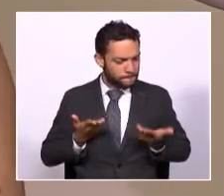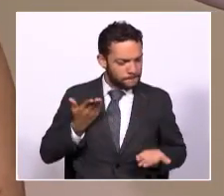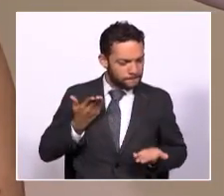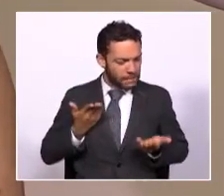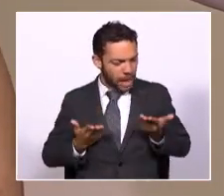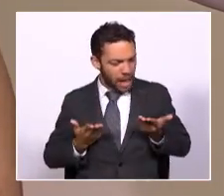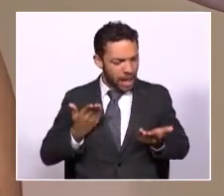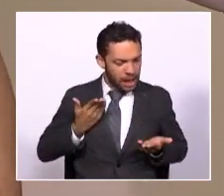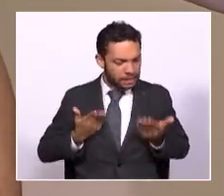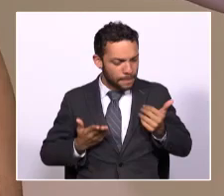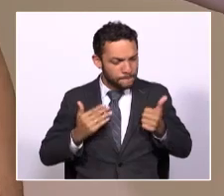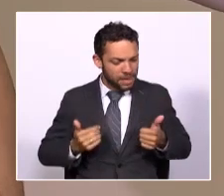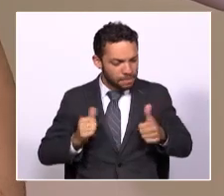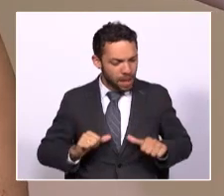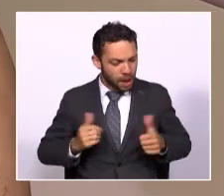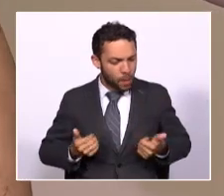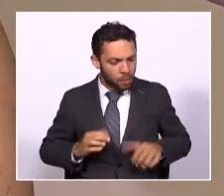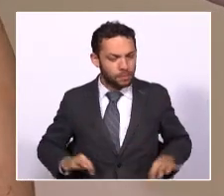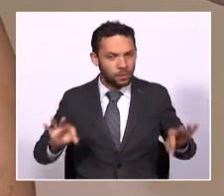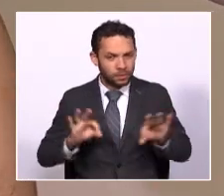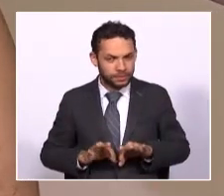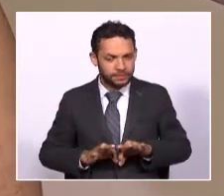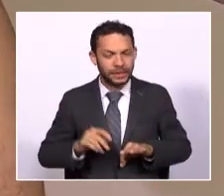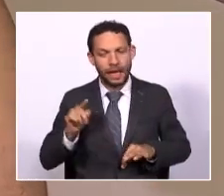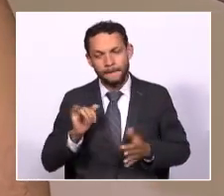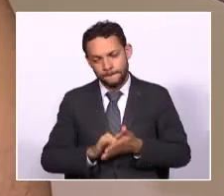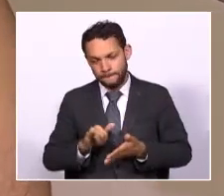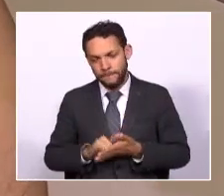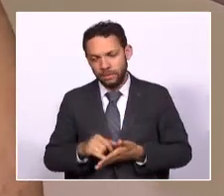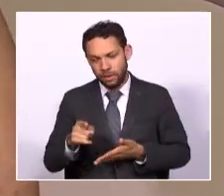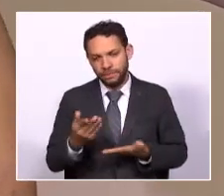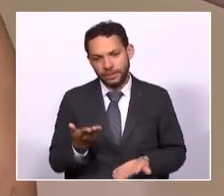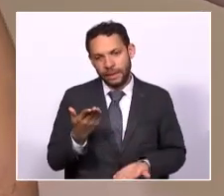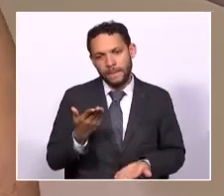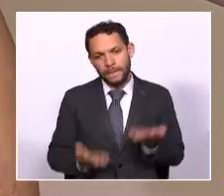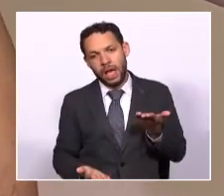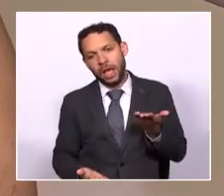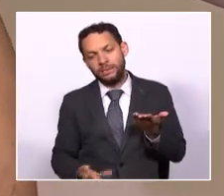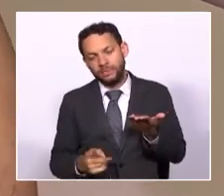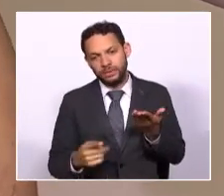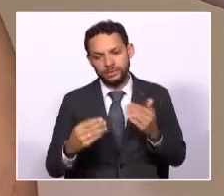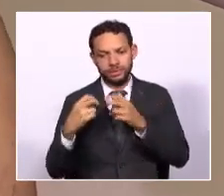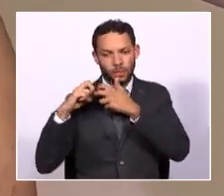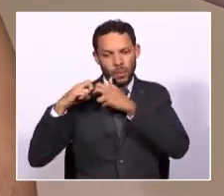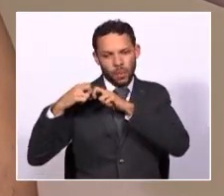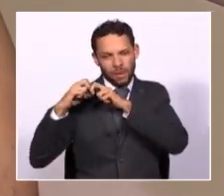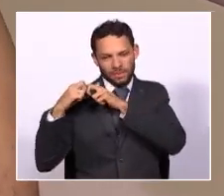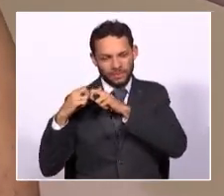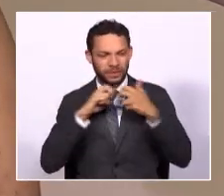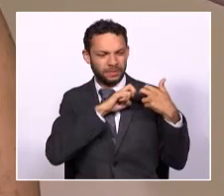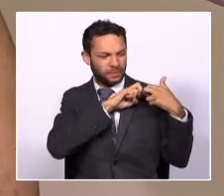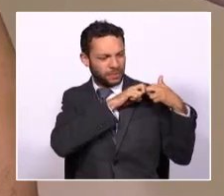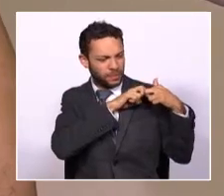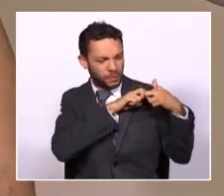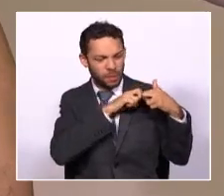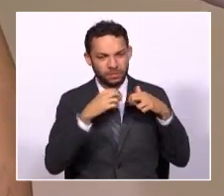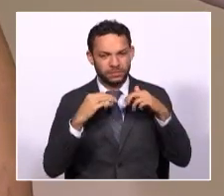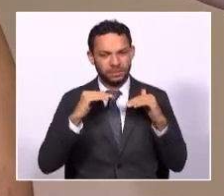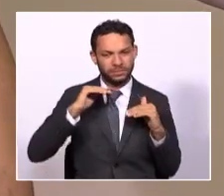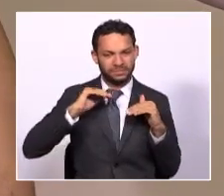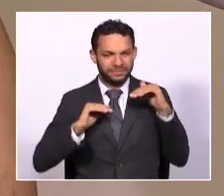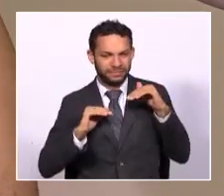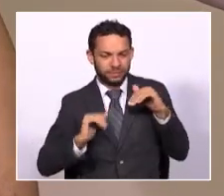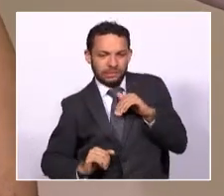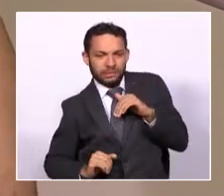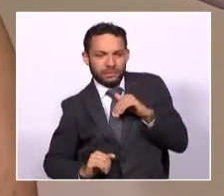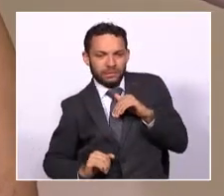relación al otro, ¿sí? Aquí vemos perfectamente un desbalance que hay en la simetría de los hombros, los pliegues escapulares,